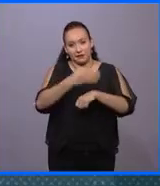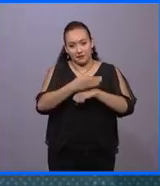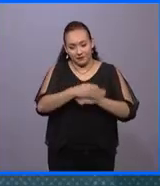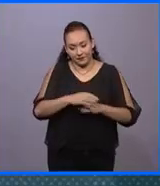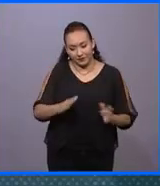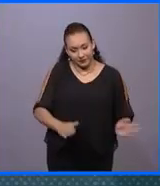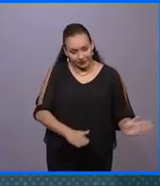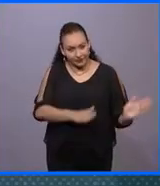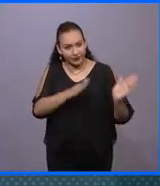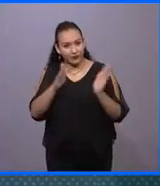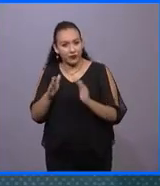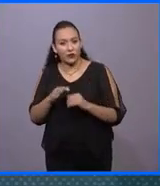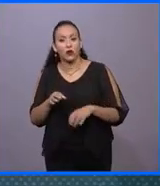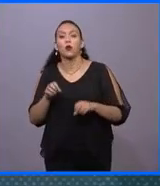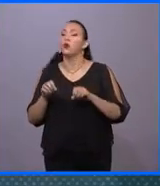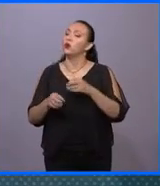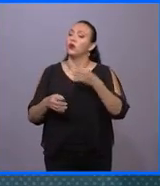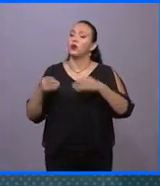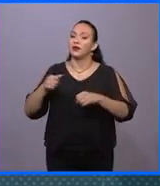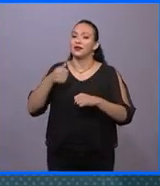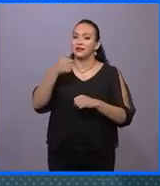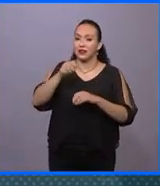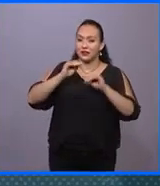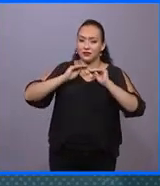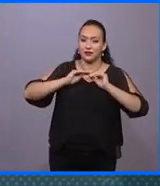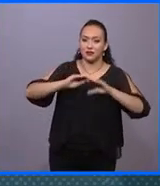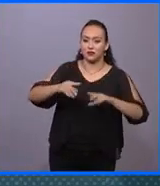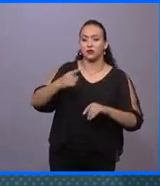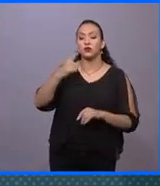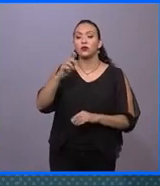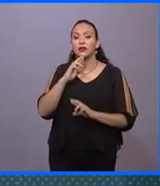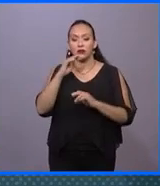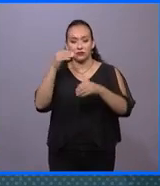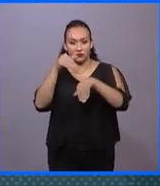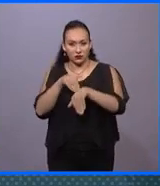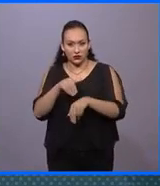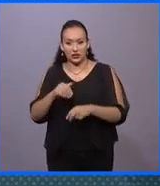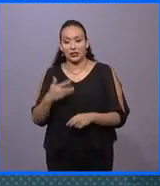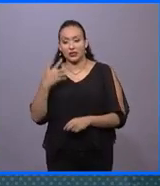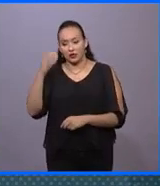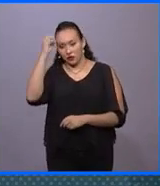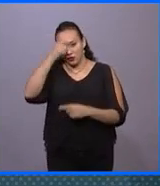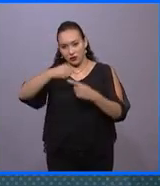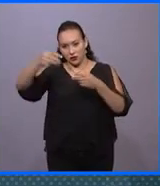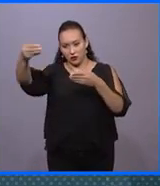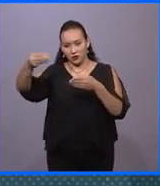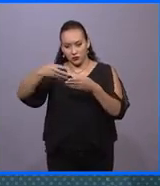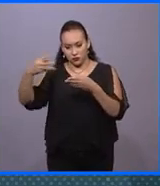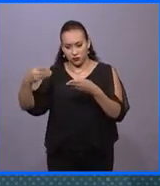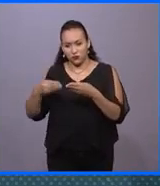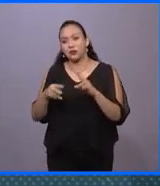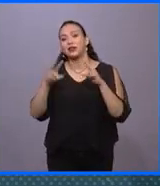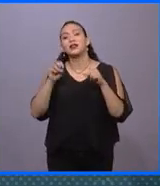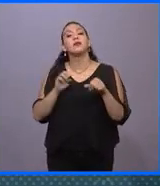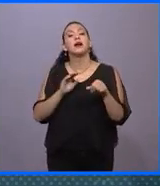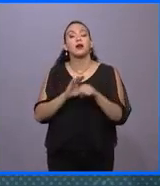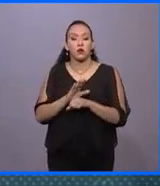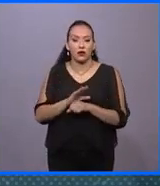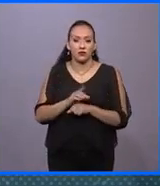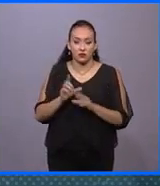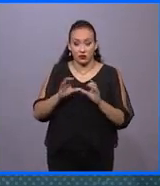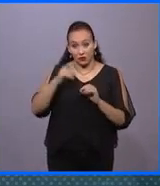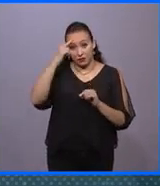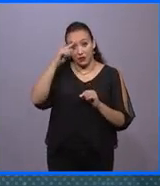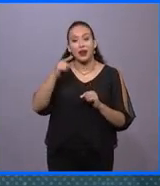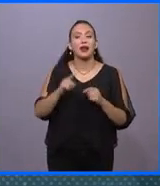Mientras que de tribunales colegiados se publicaron 6 criterios, una jurisprudencia y 5 tesis aisladas sobre temas de constancias de no